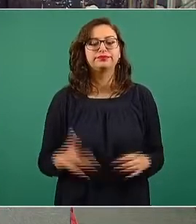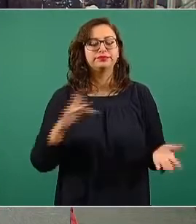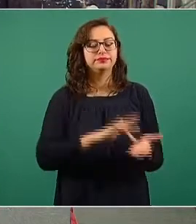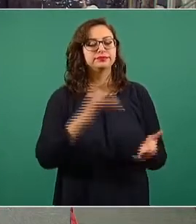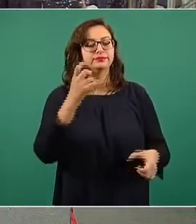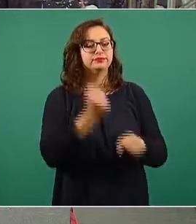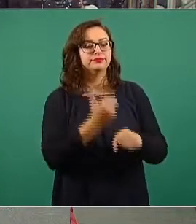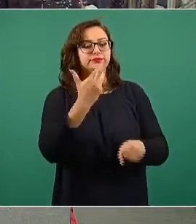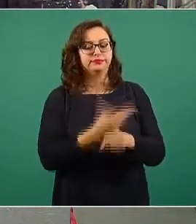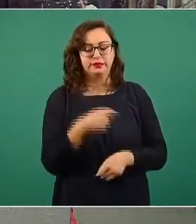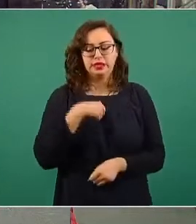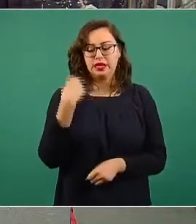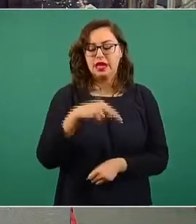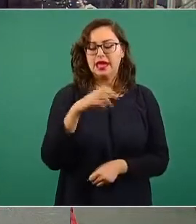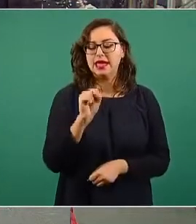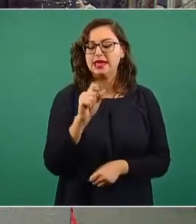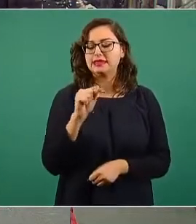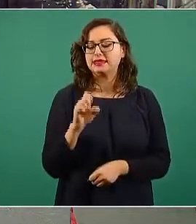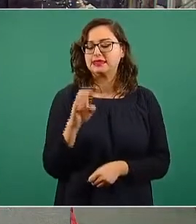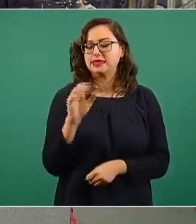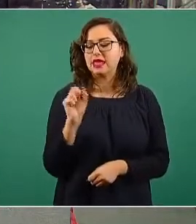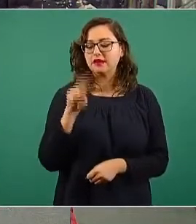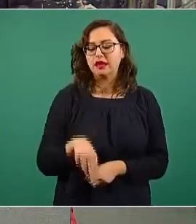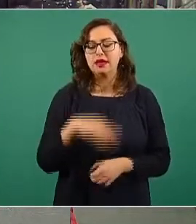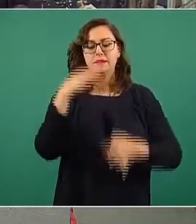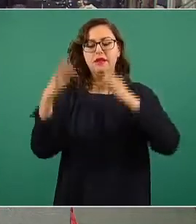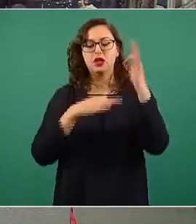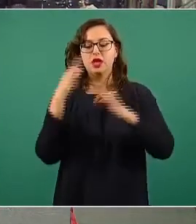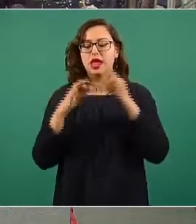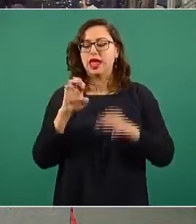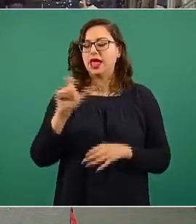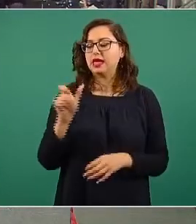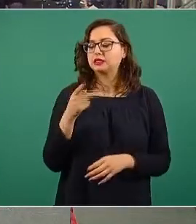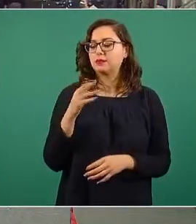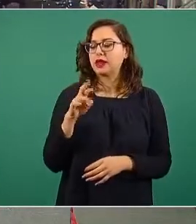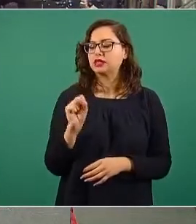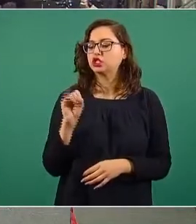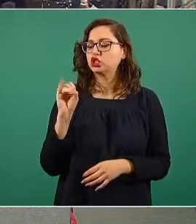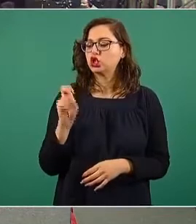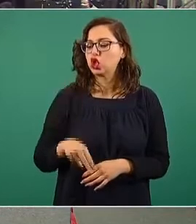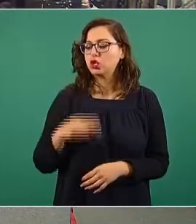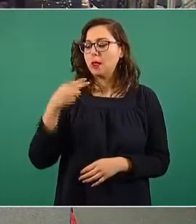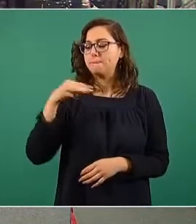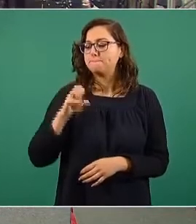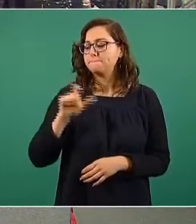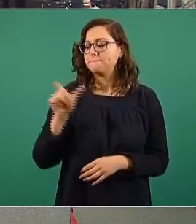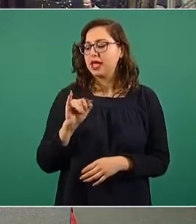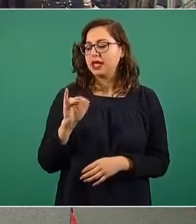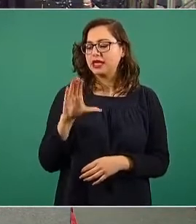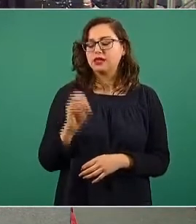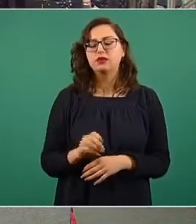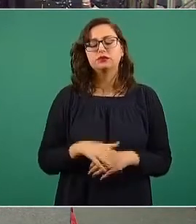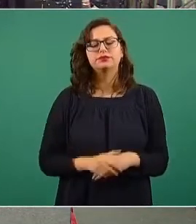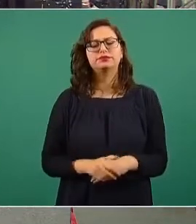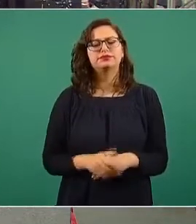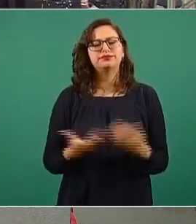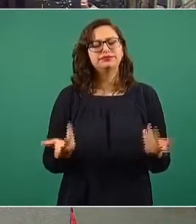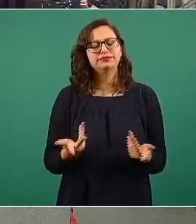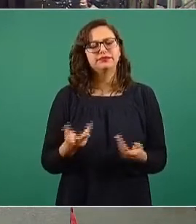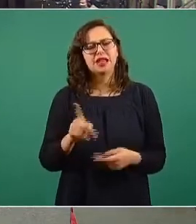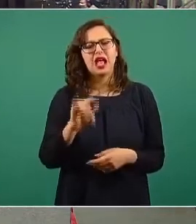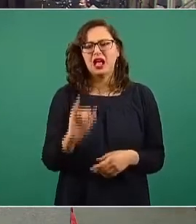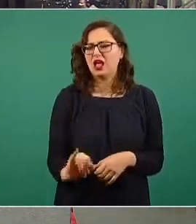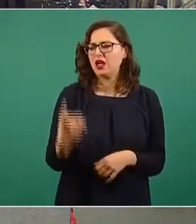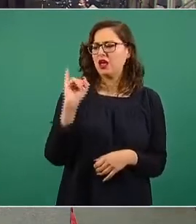México. Secretaria, el viernes el subsecretario Alejandro Encinas dio a conocer algunas cifras sobre desaparecidos, sobre